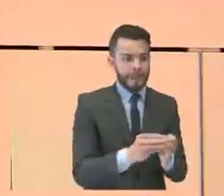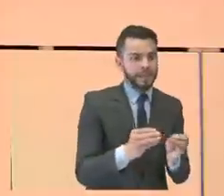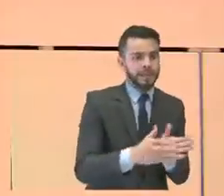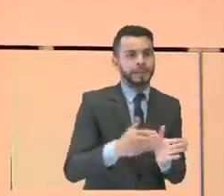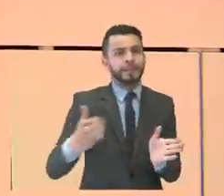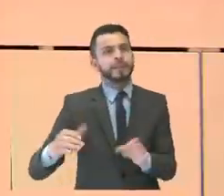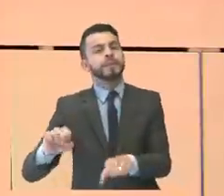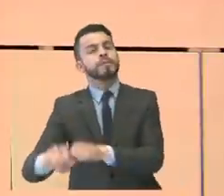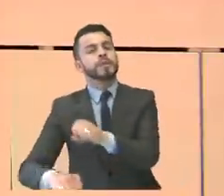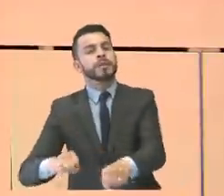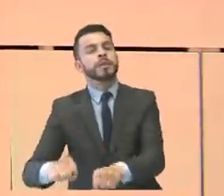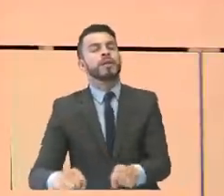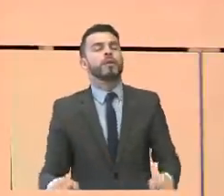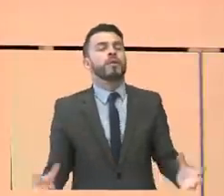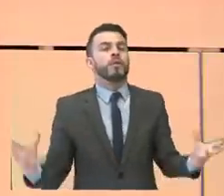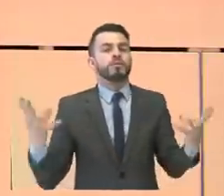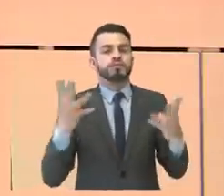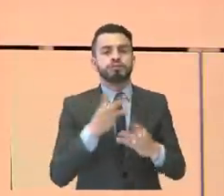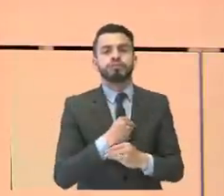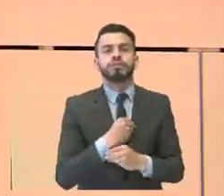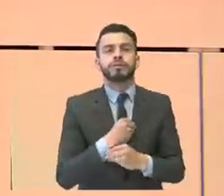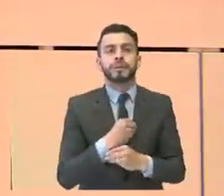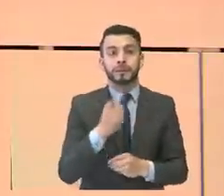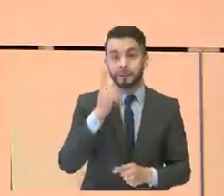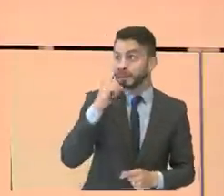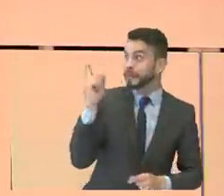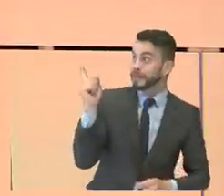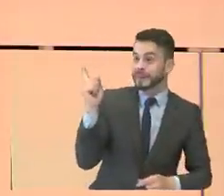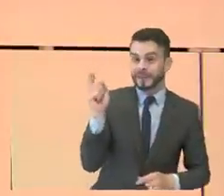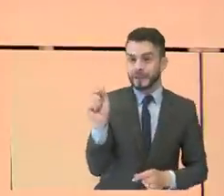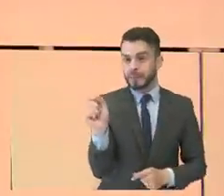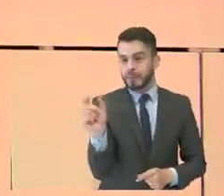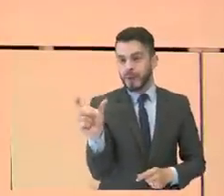bicicleta. Dejaron casi igual, una ligera